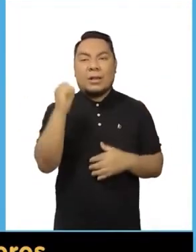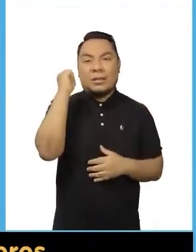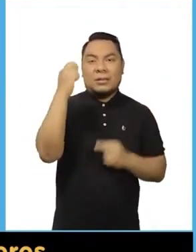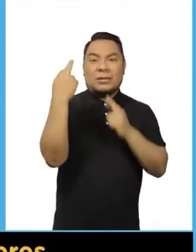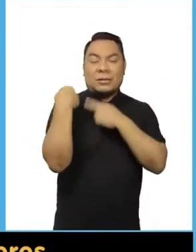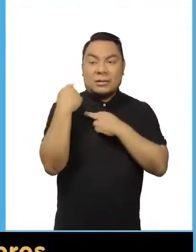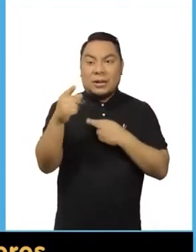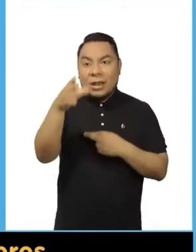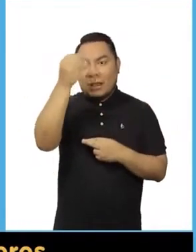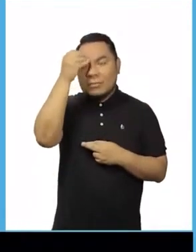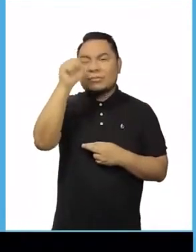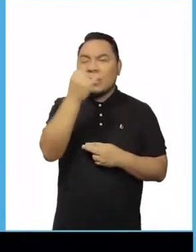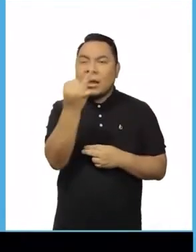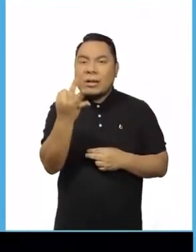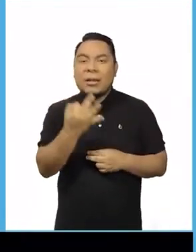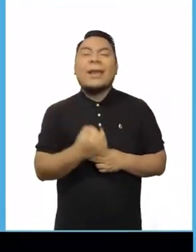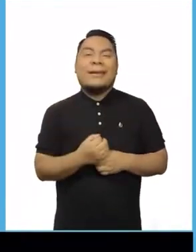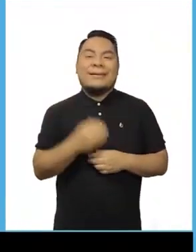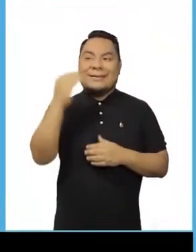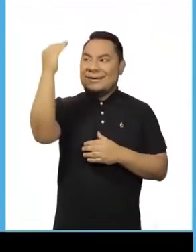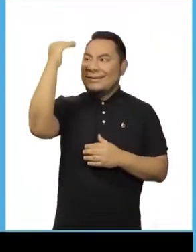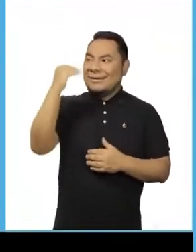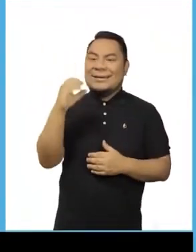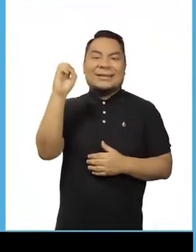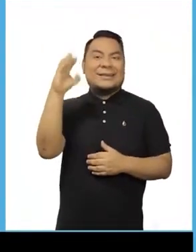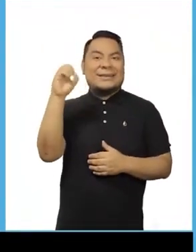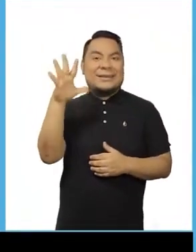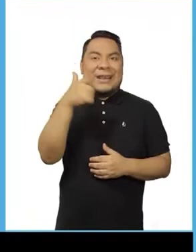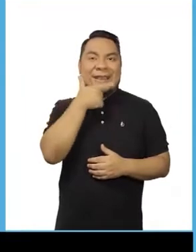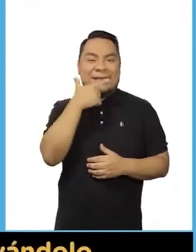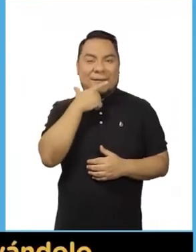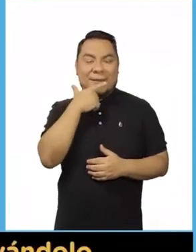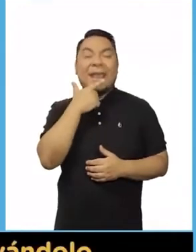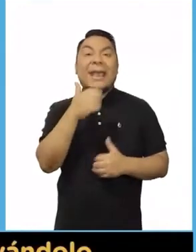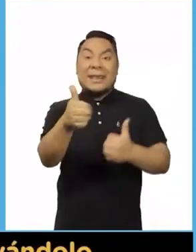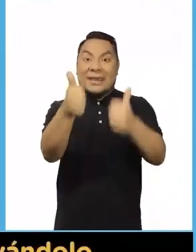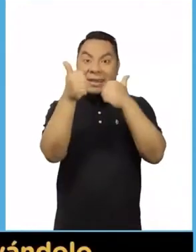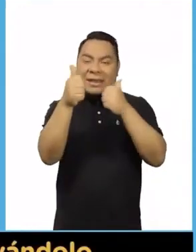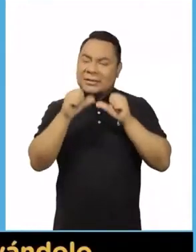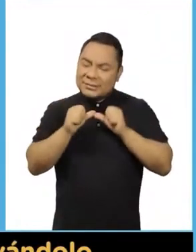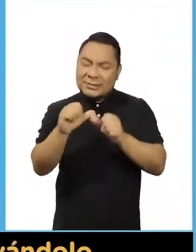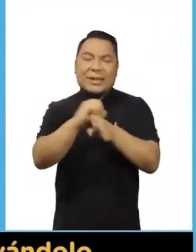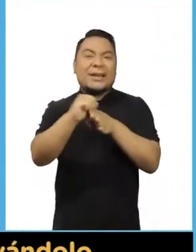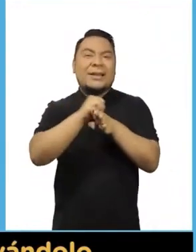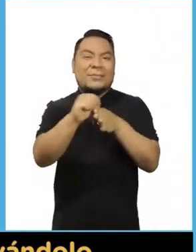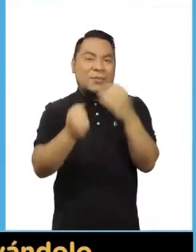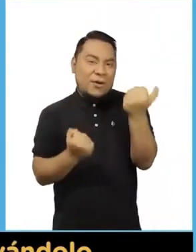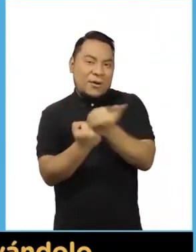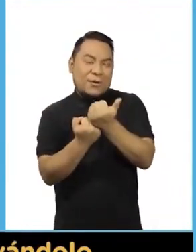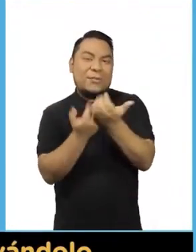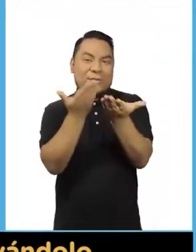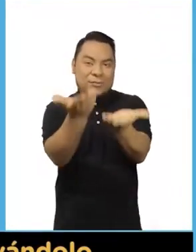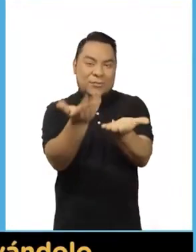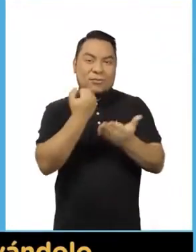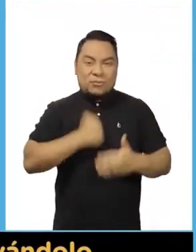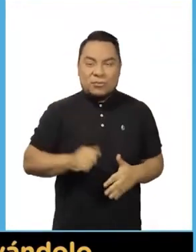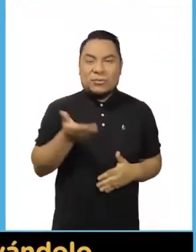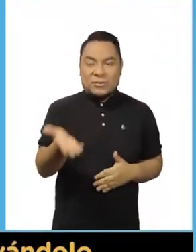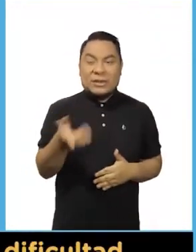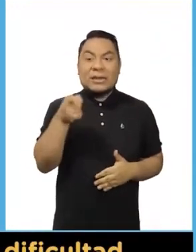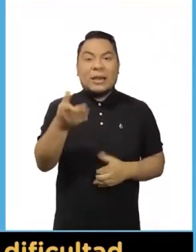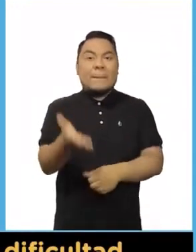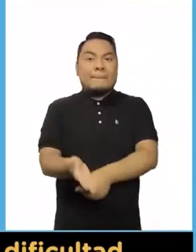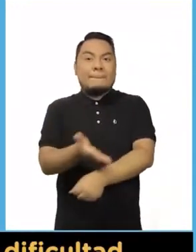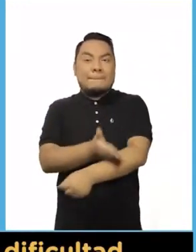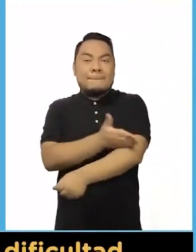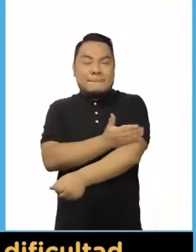algunos derechos y deberes, están en ámbar. ¡Genial! Sigan practicando y apoyándola o